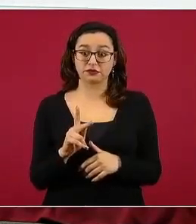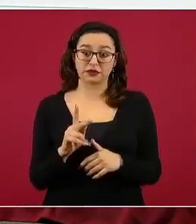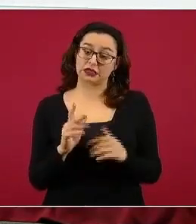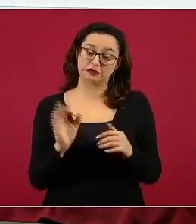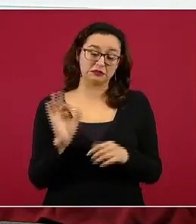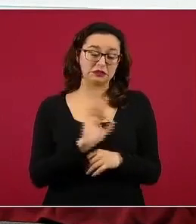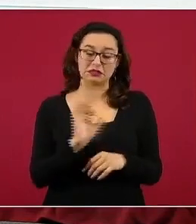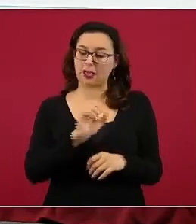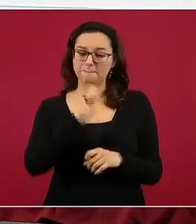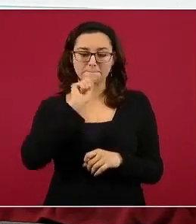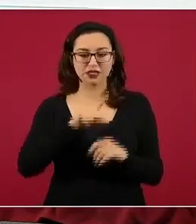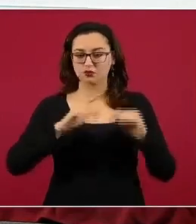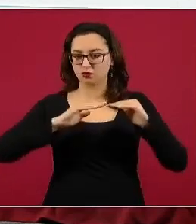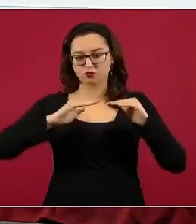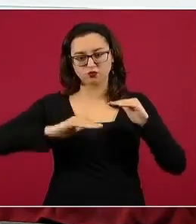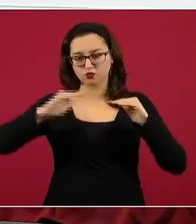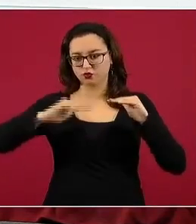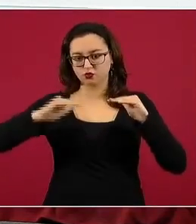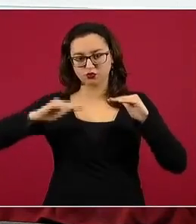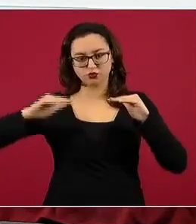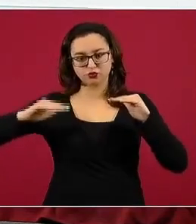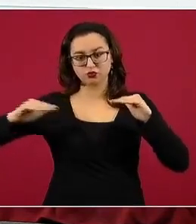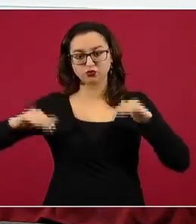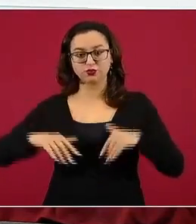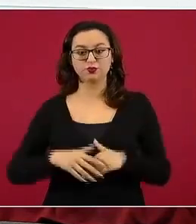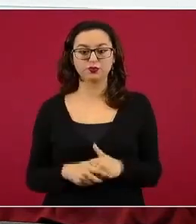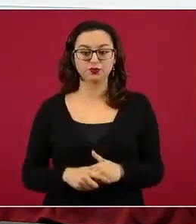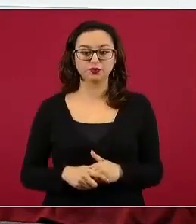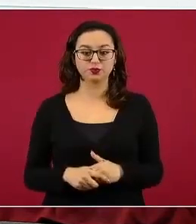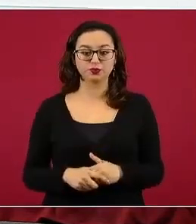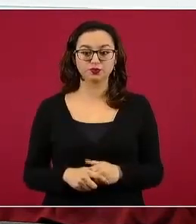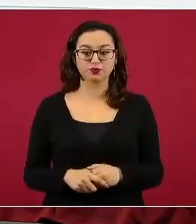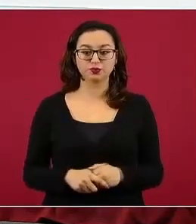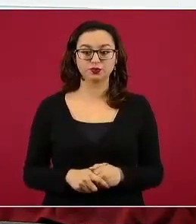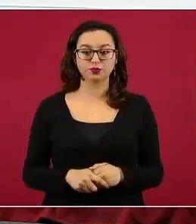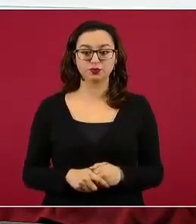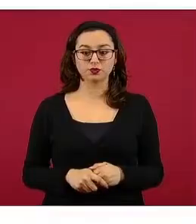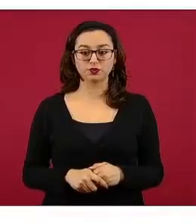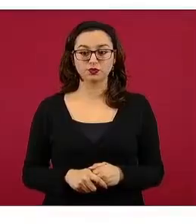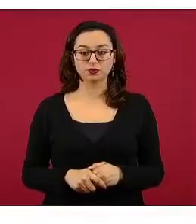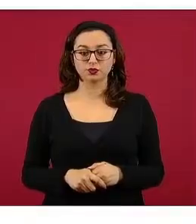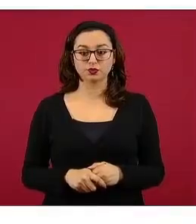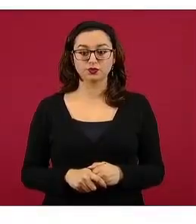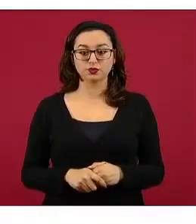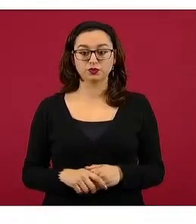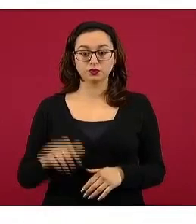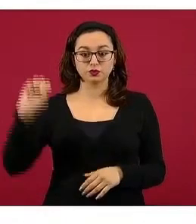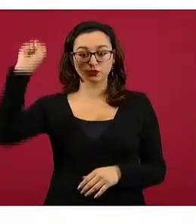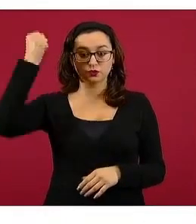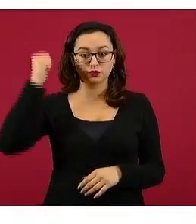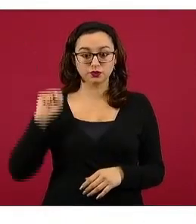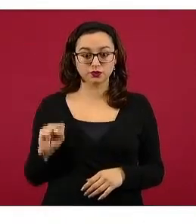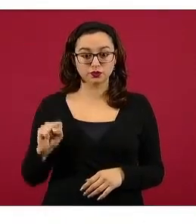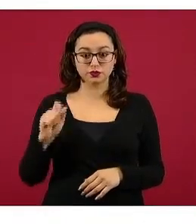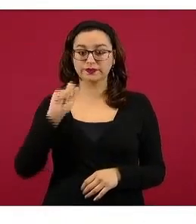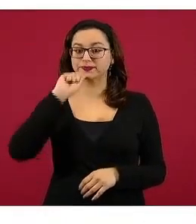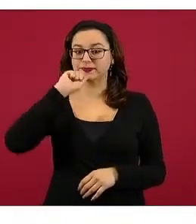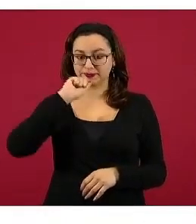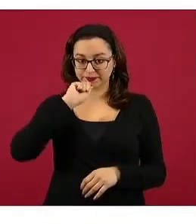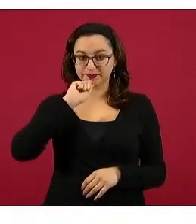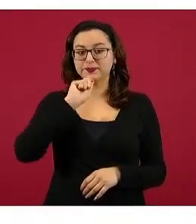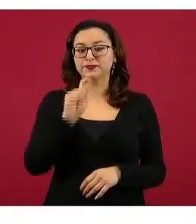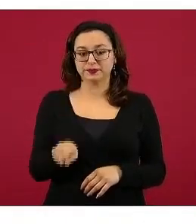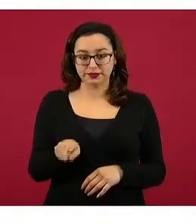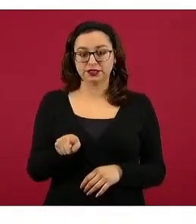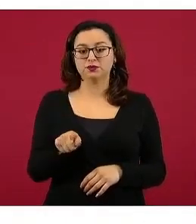misma meseta en la que se ha mantenido en las últimas semanas. La siguiente, por favor. El estado de Sinaloa, también esto ya lo hemos